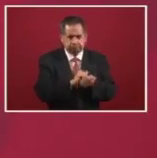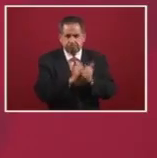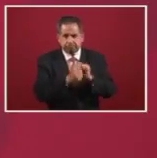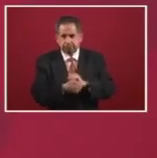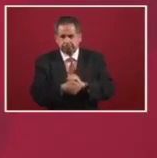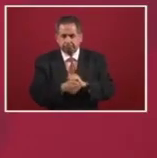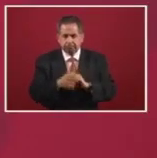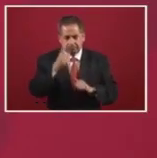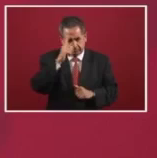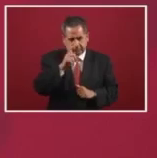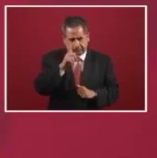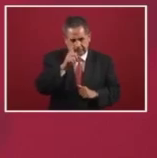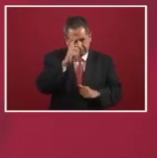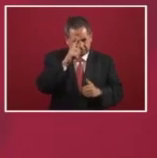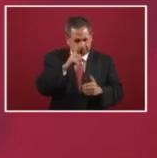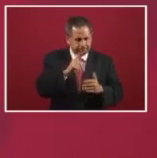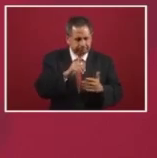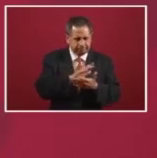Plantas tratadoras.